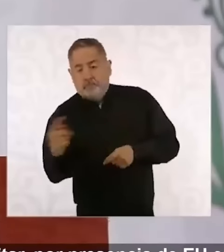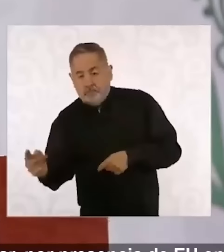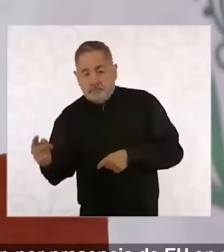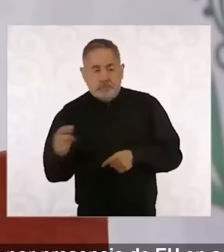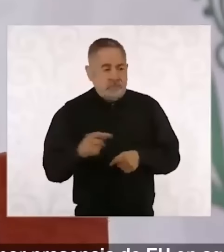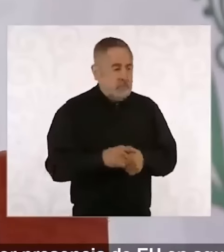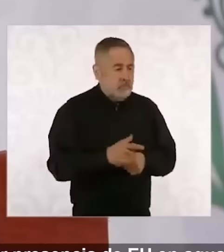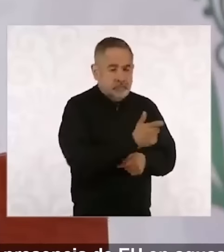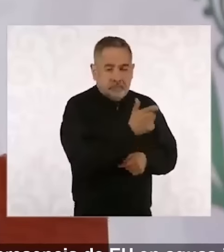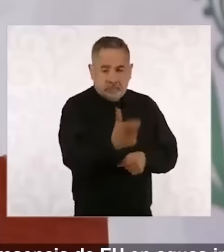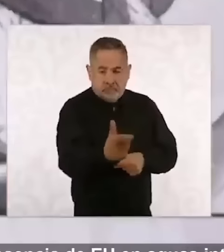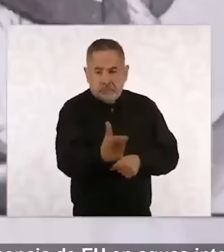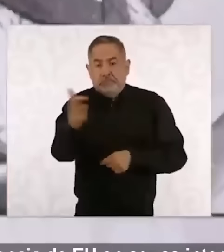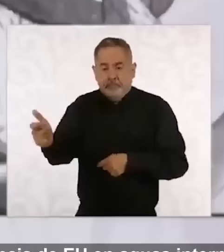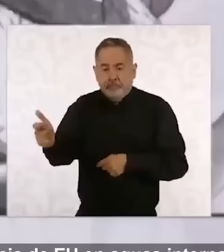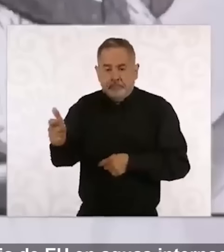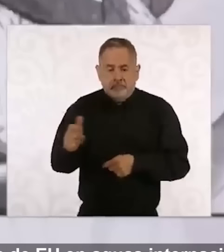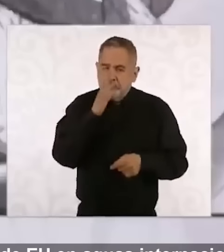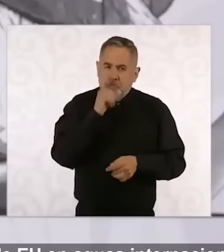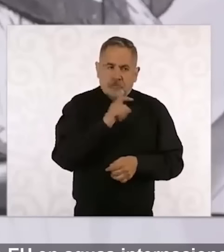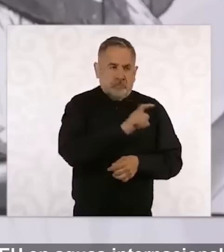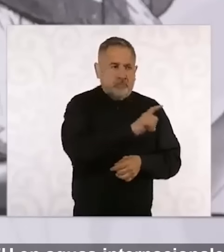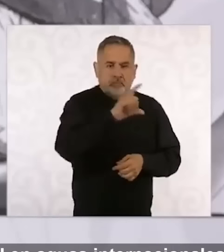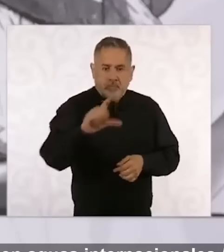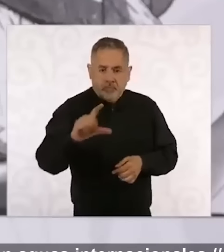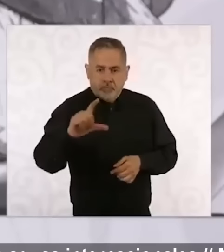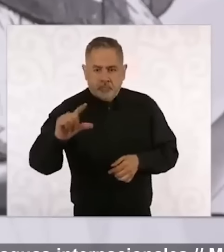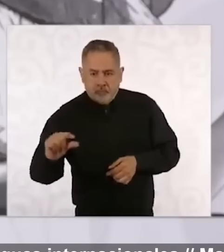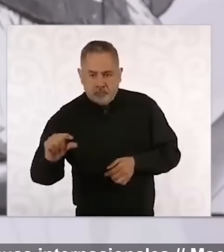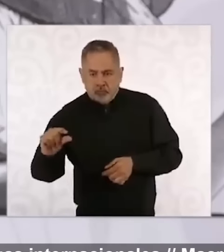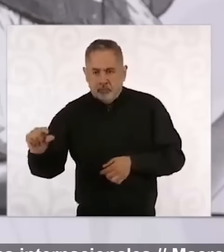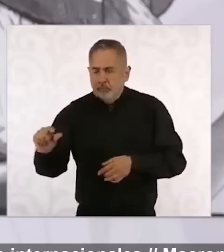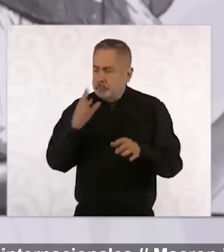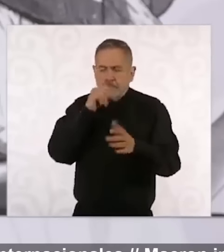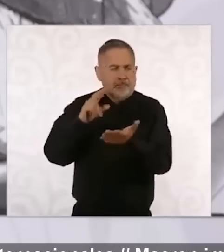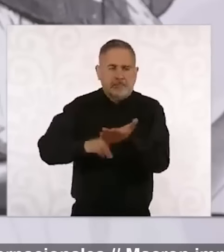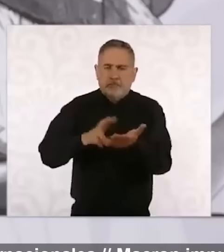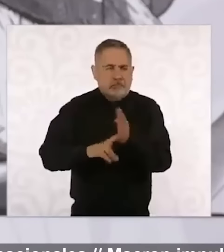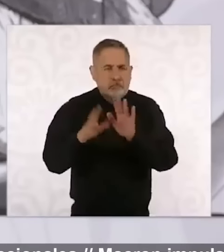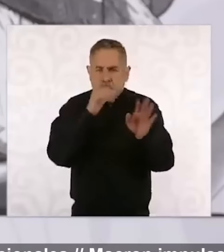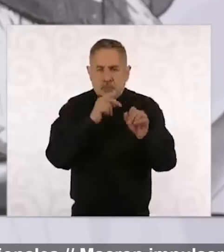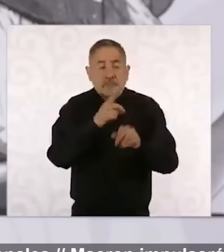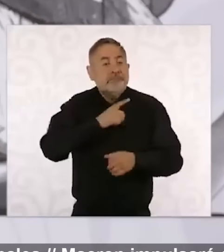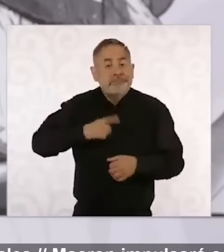personas ilegalmente a través de otras empresas cuando eso ya no es válido por ley.